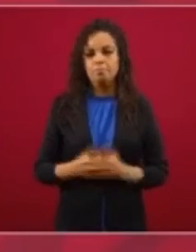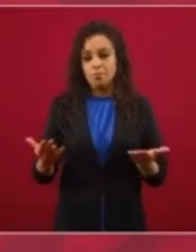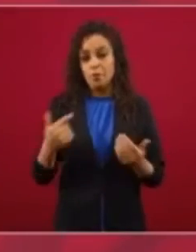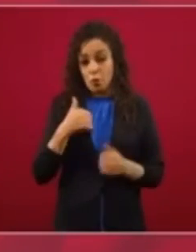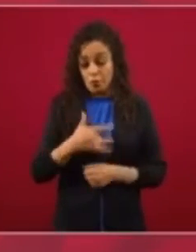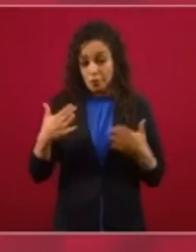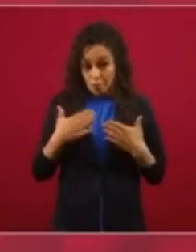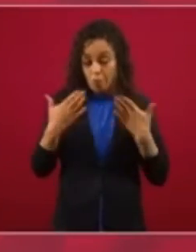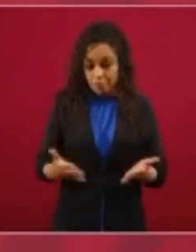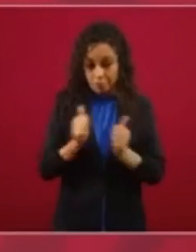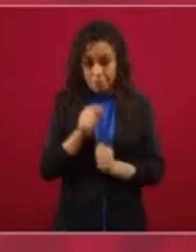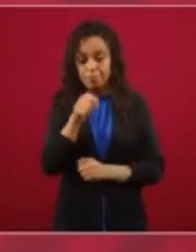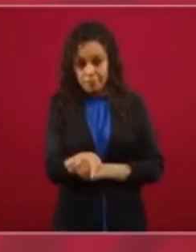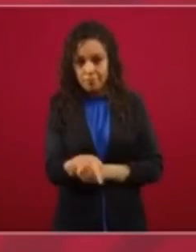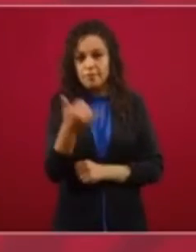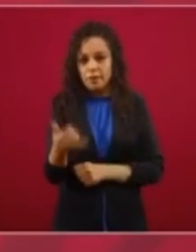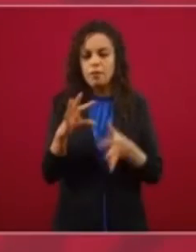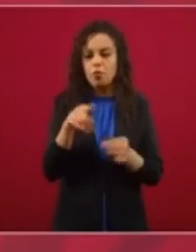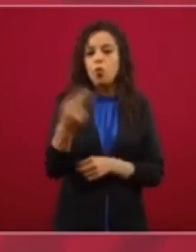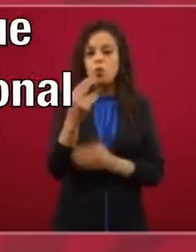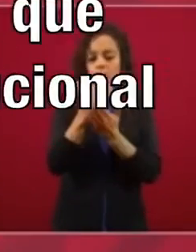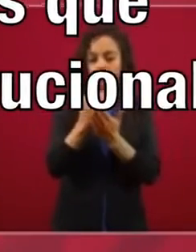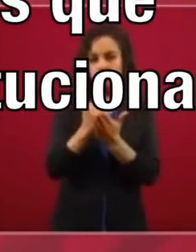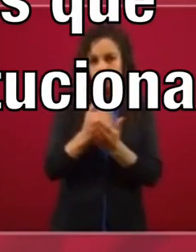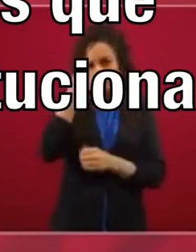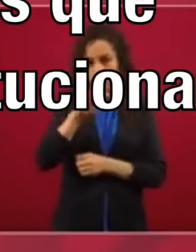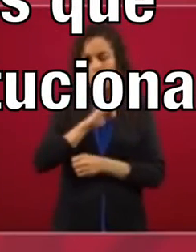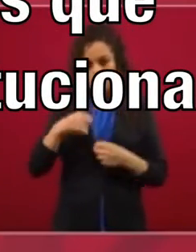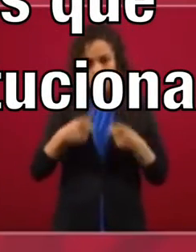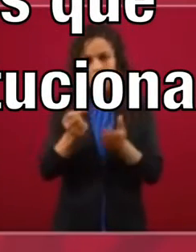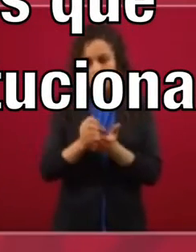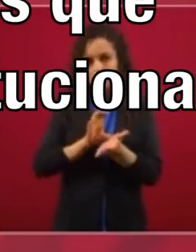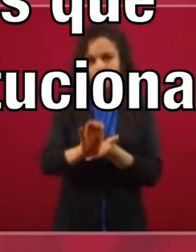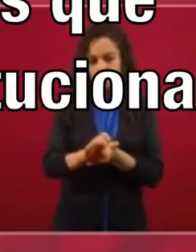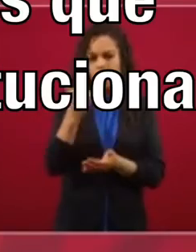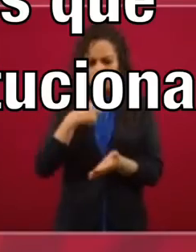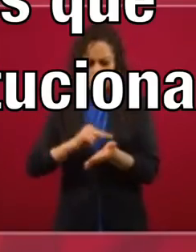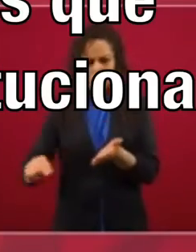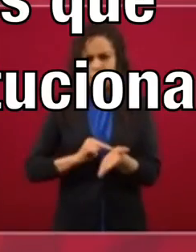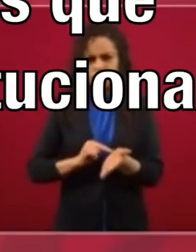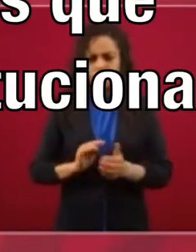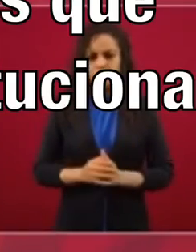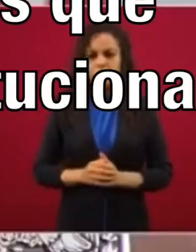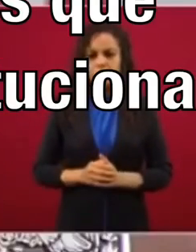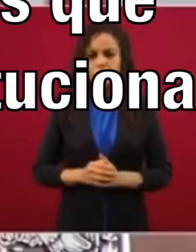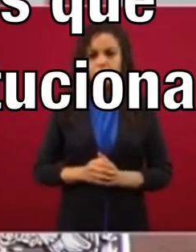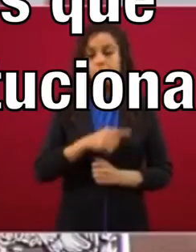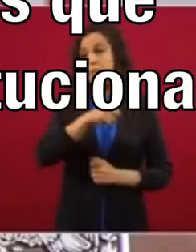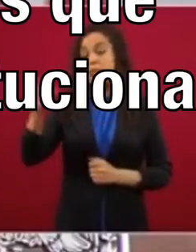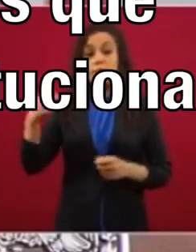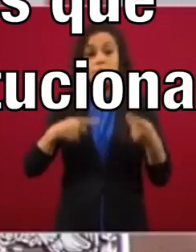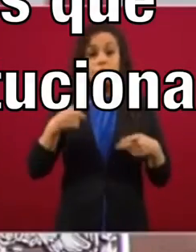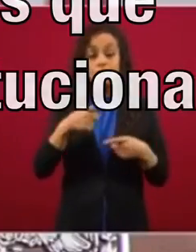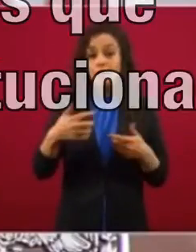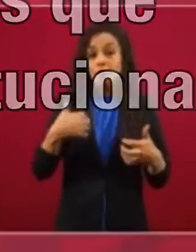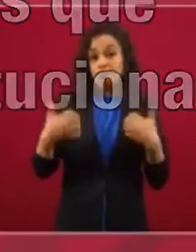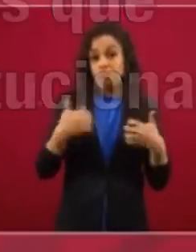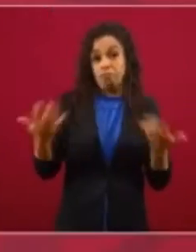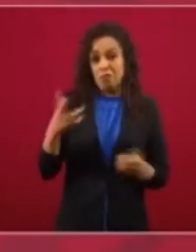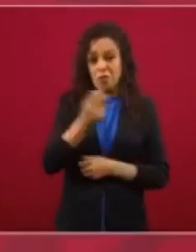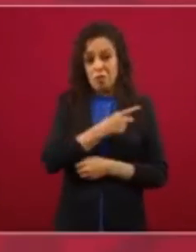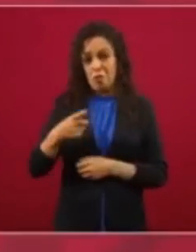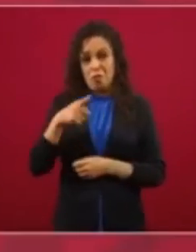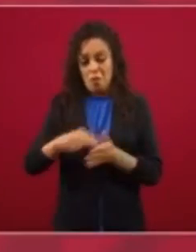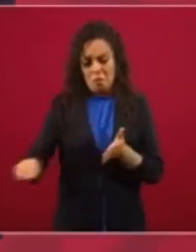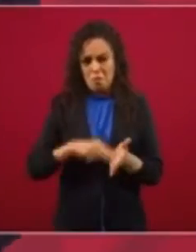Y firmaba yo la carta, ponía mi nombre. No les gustó que yo pusiera el nombre, que estaba haciendo proselitismo político. Entonces ya